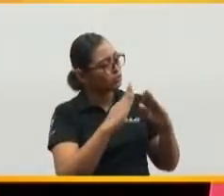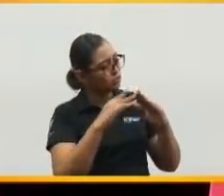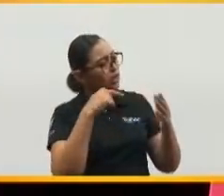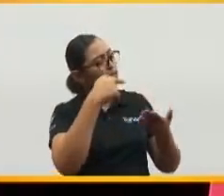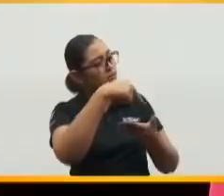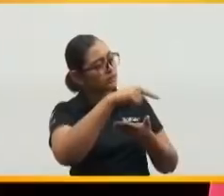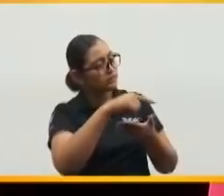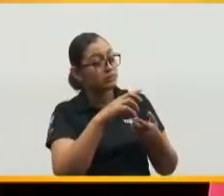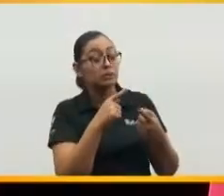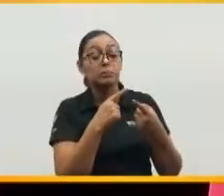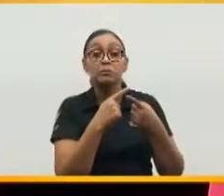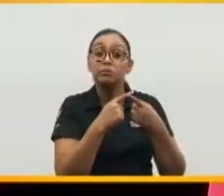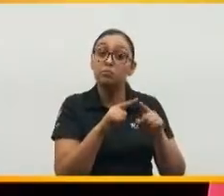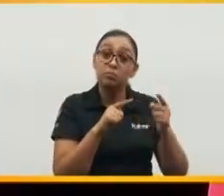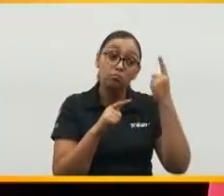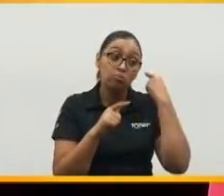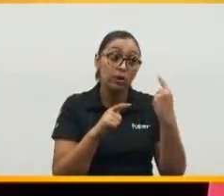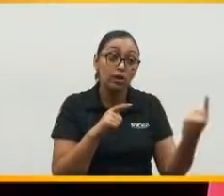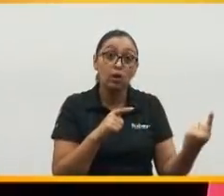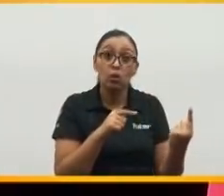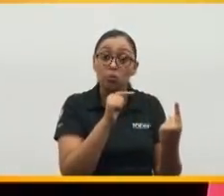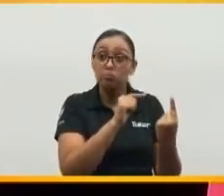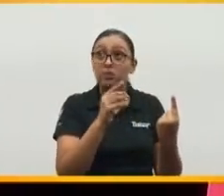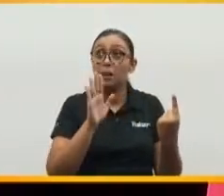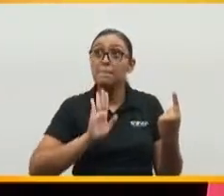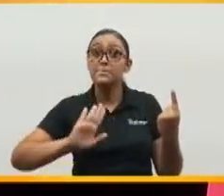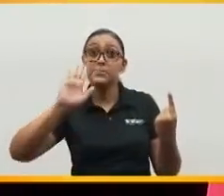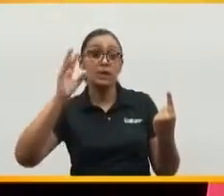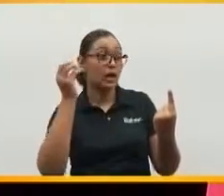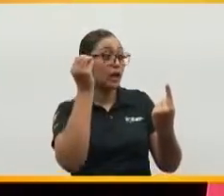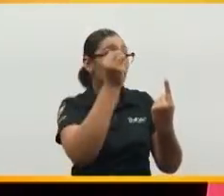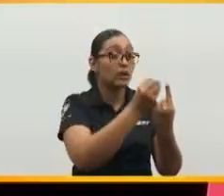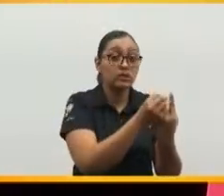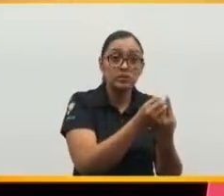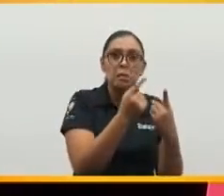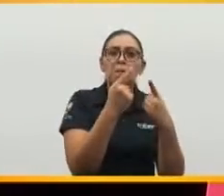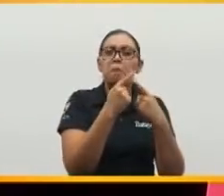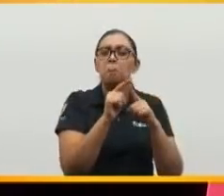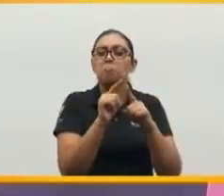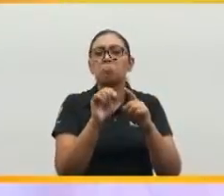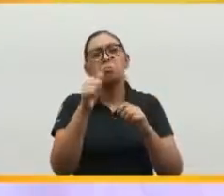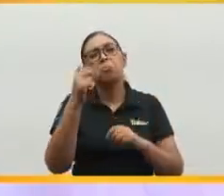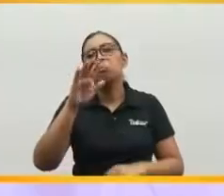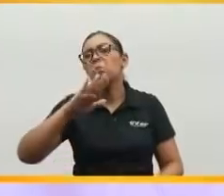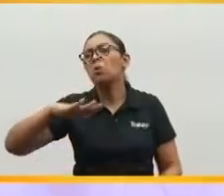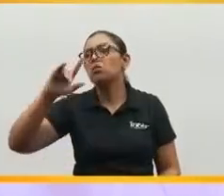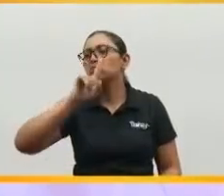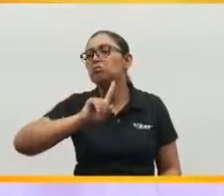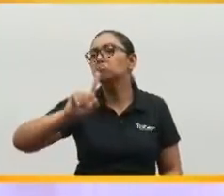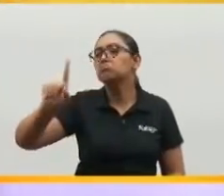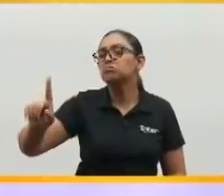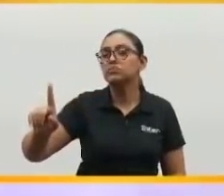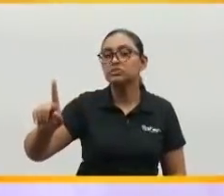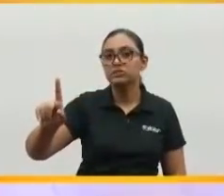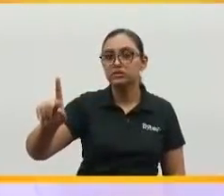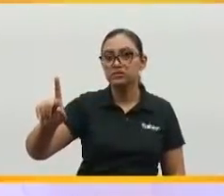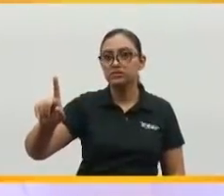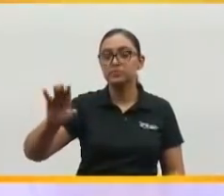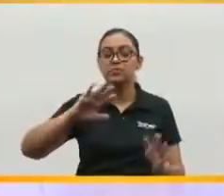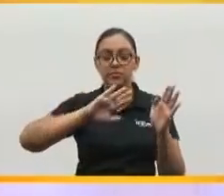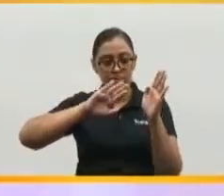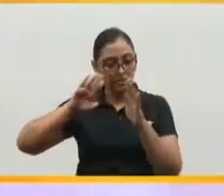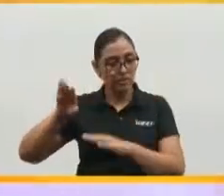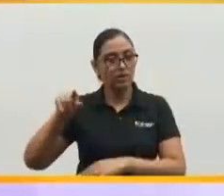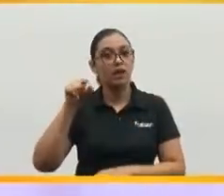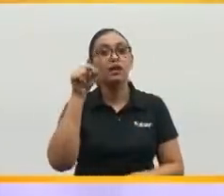pero agarró para otro lado. Potestad es autoridad, potestad es rompimiento, potestad es todo lo que usted necesita de parte de Dios en su vida.